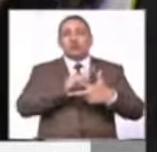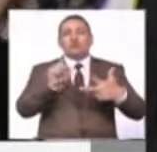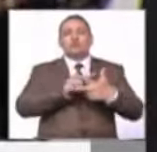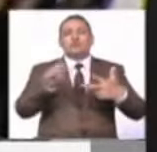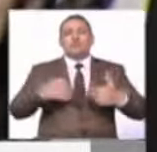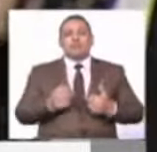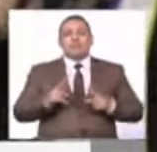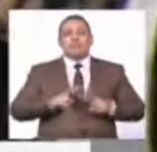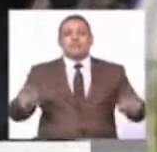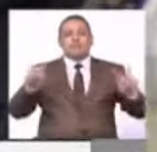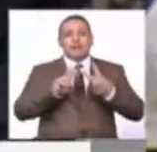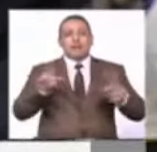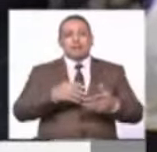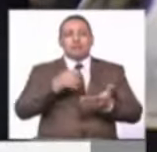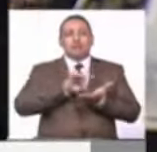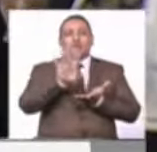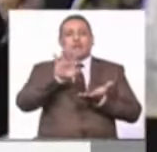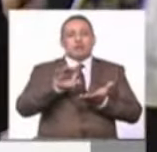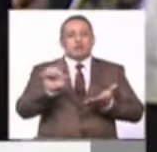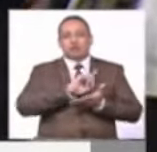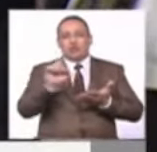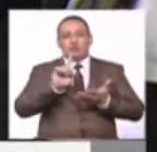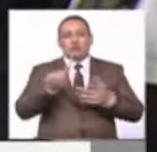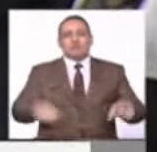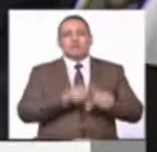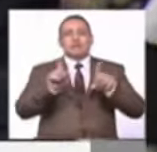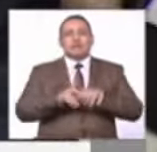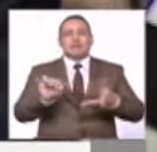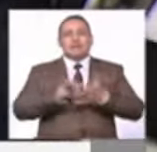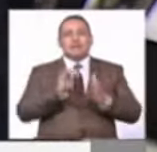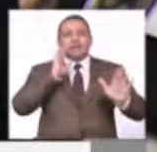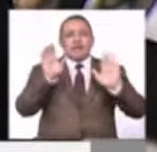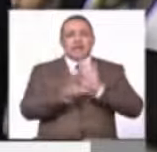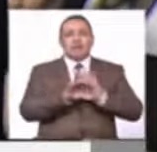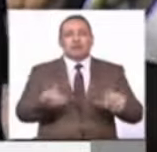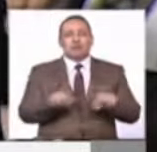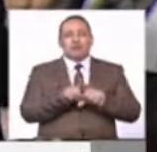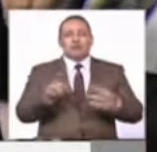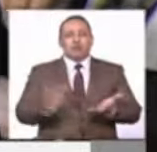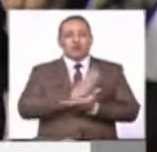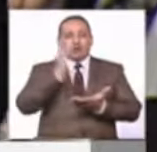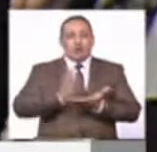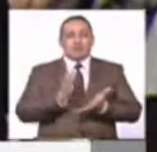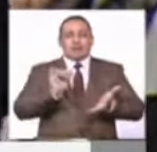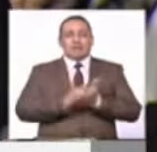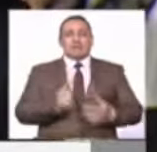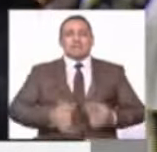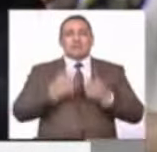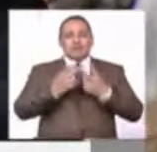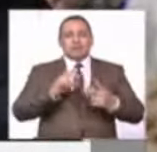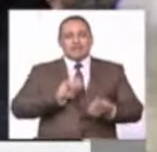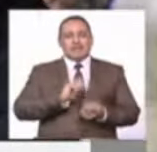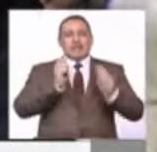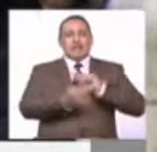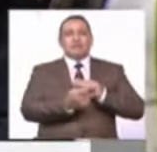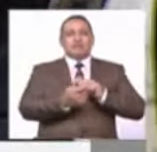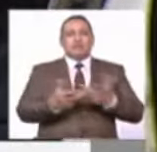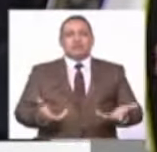puede válidamente destituir a los miembros y voy a poner un ejemplo de lo dramático que sería hacer esta